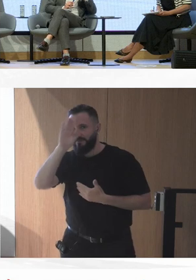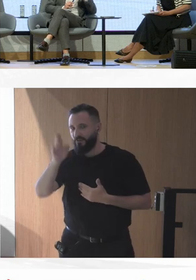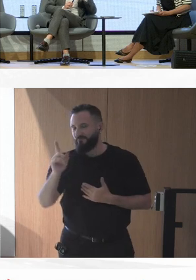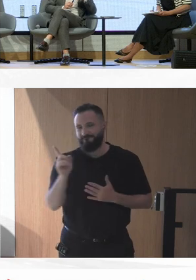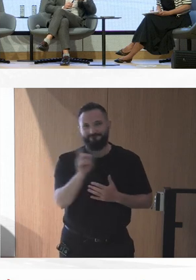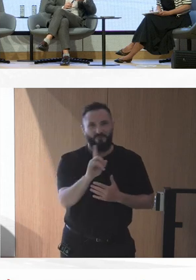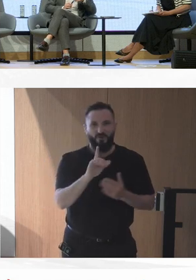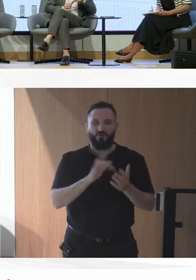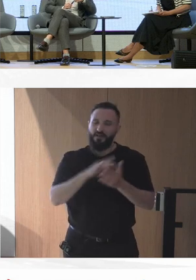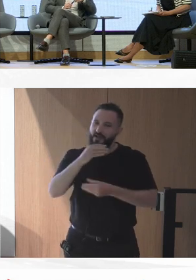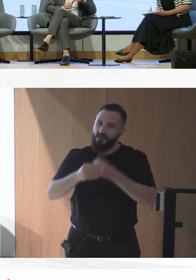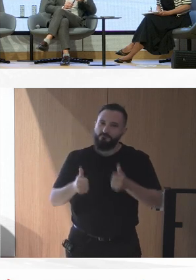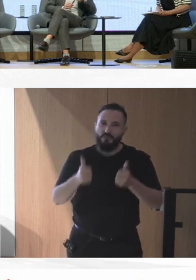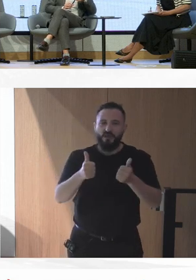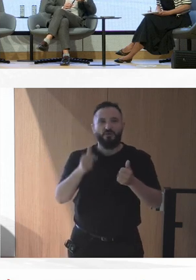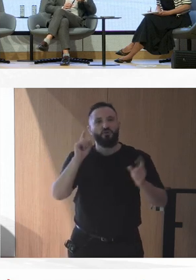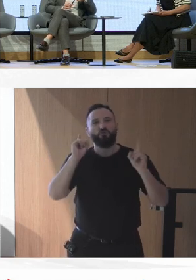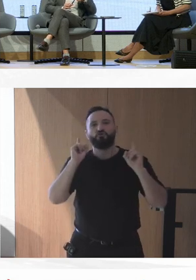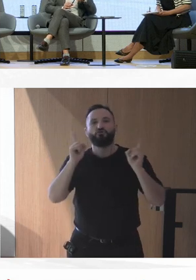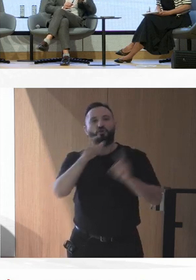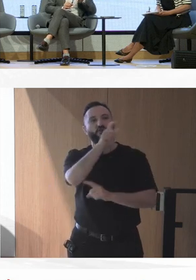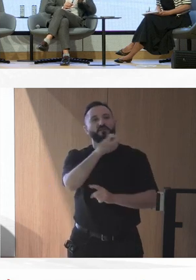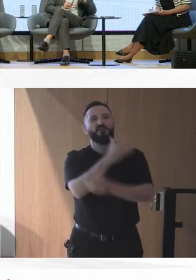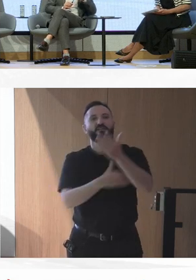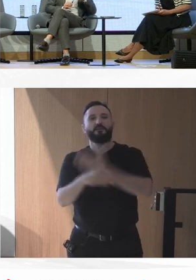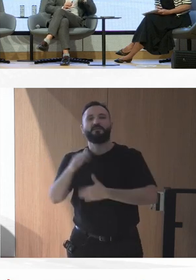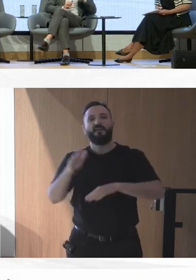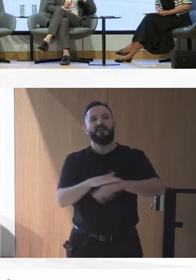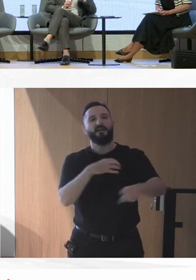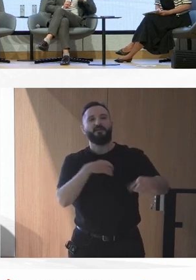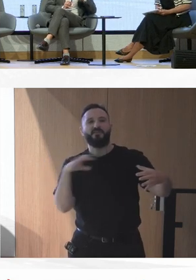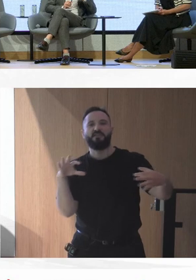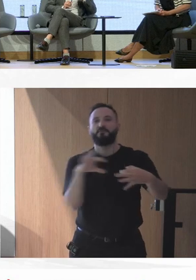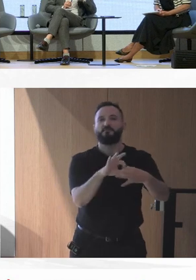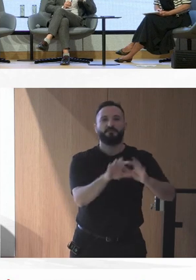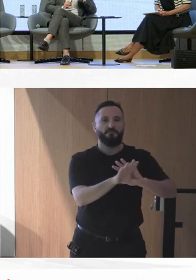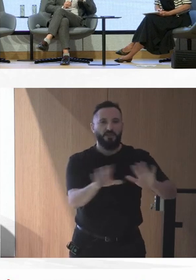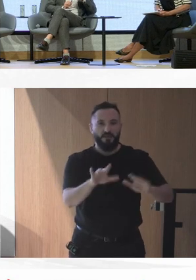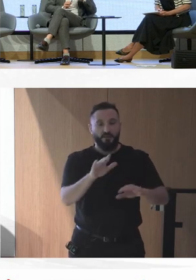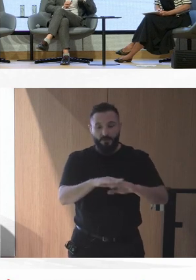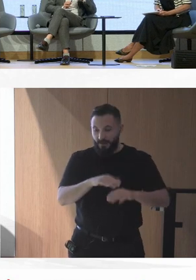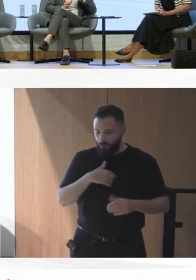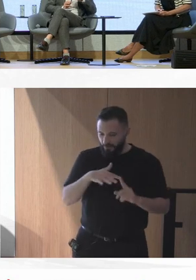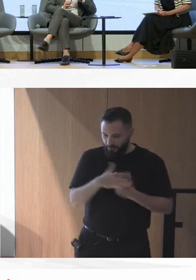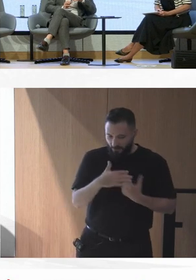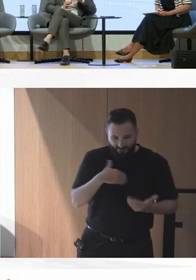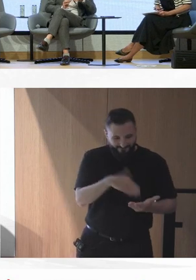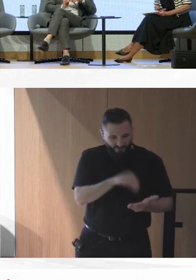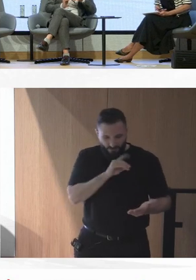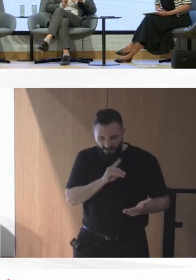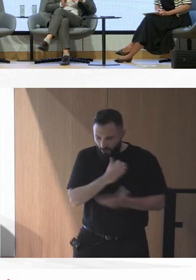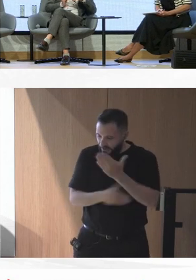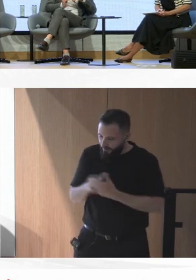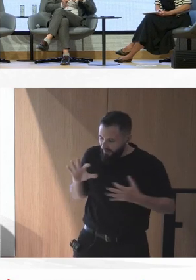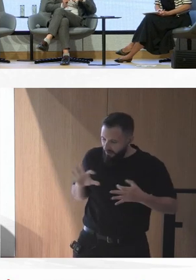se haga una vinculación única y exclusiva entre la incapacidad de comprender el hecho y la discapacidad. No sé si